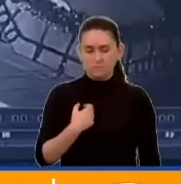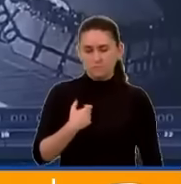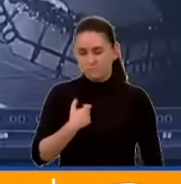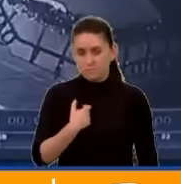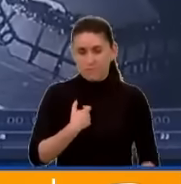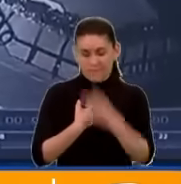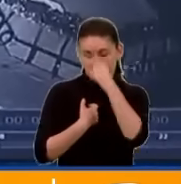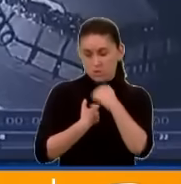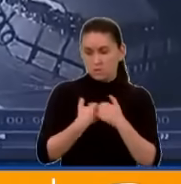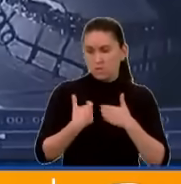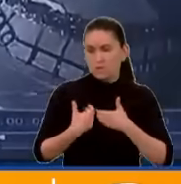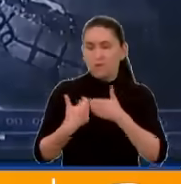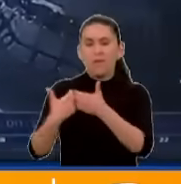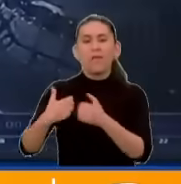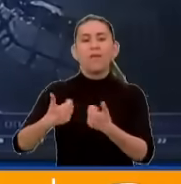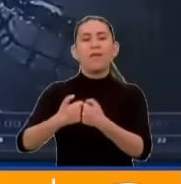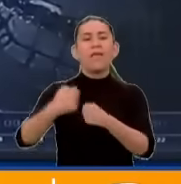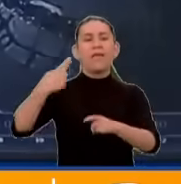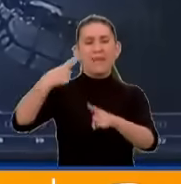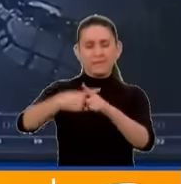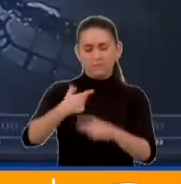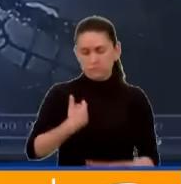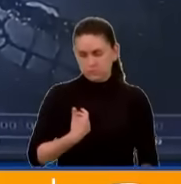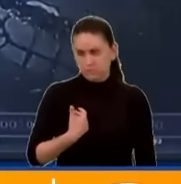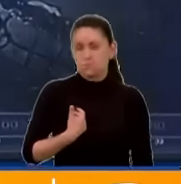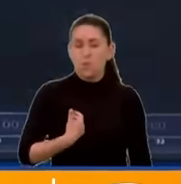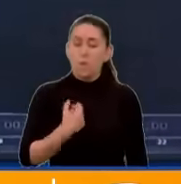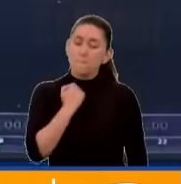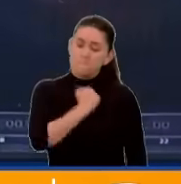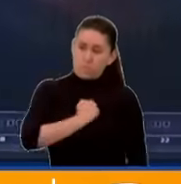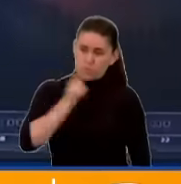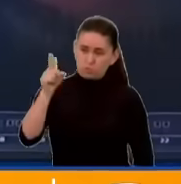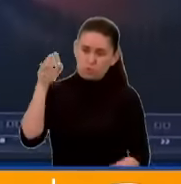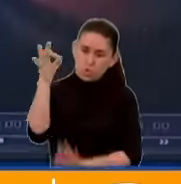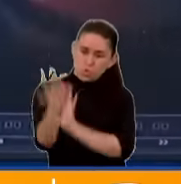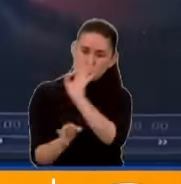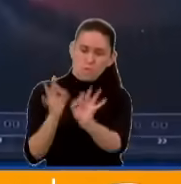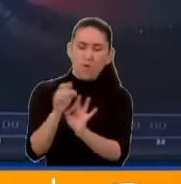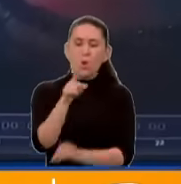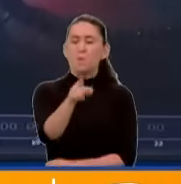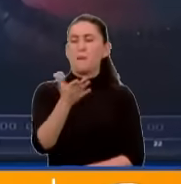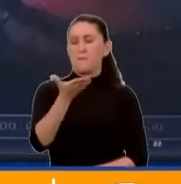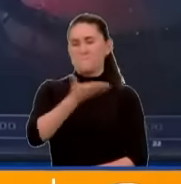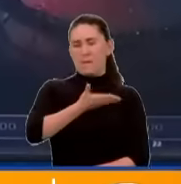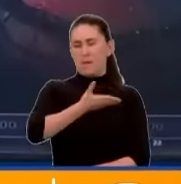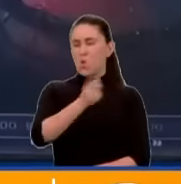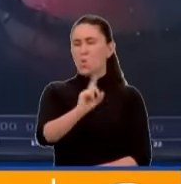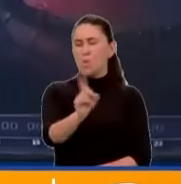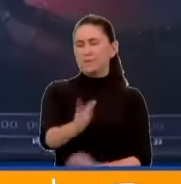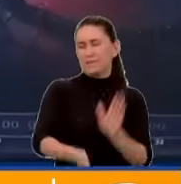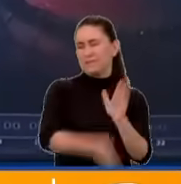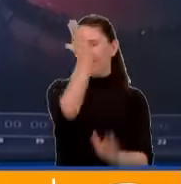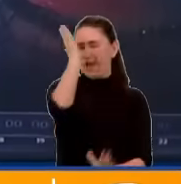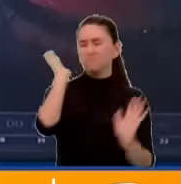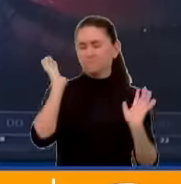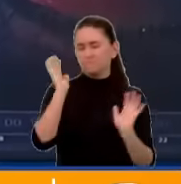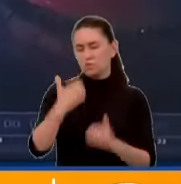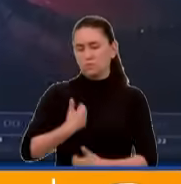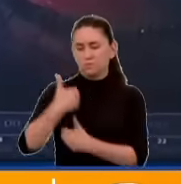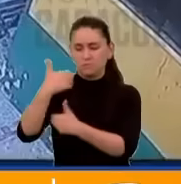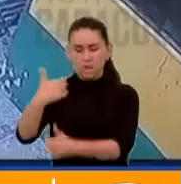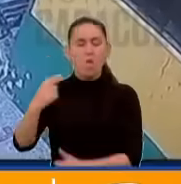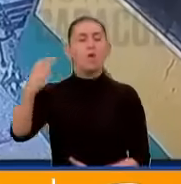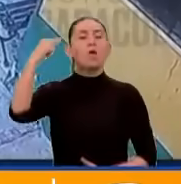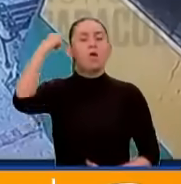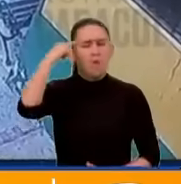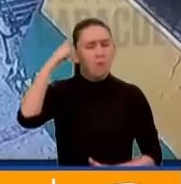menor de edad a su exnovia y decirle que si por favor lo podía cuidar porque su mamá iba a llegar de Cartagena. Lo que nadie sabía